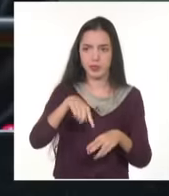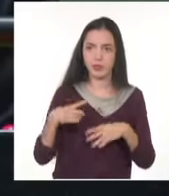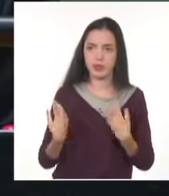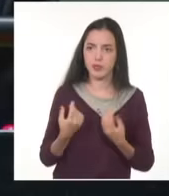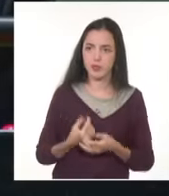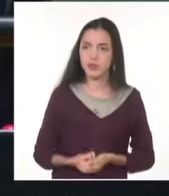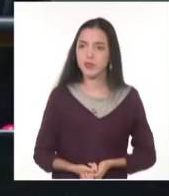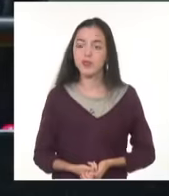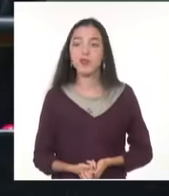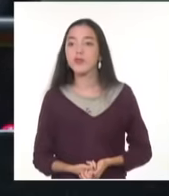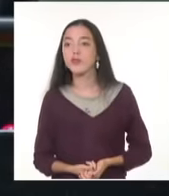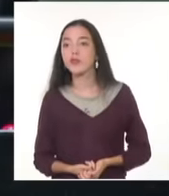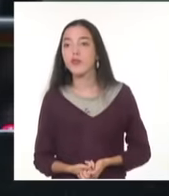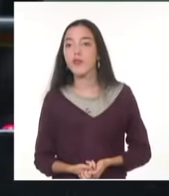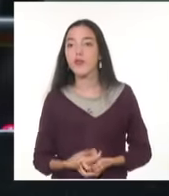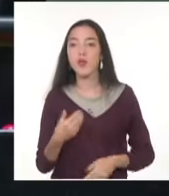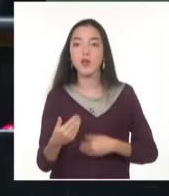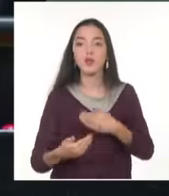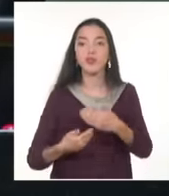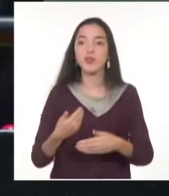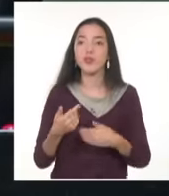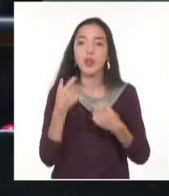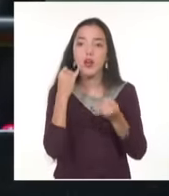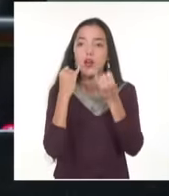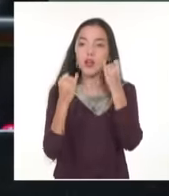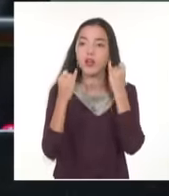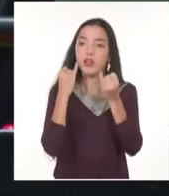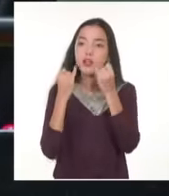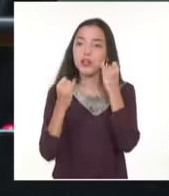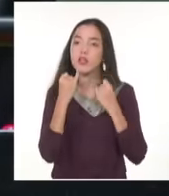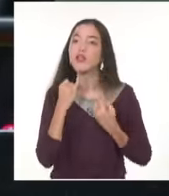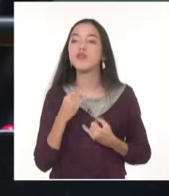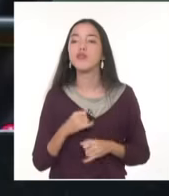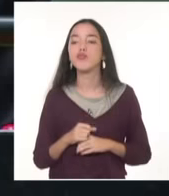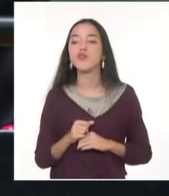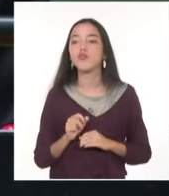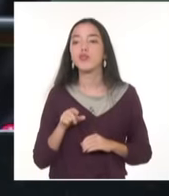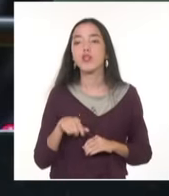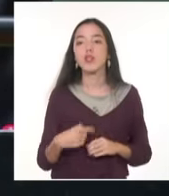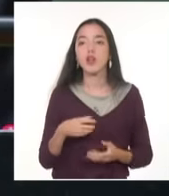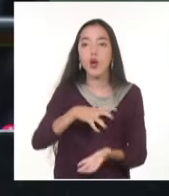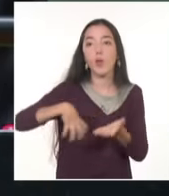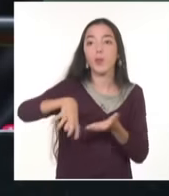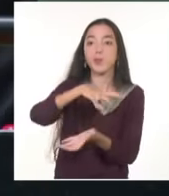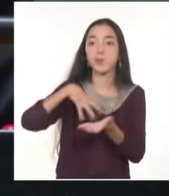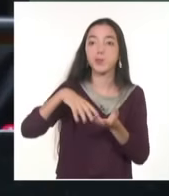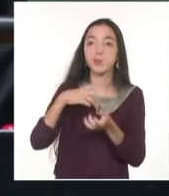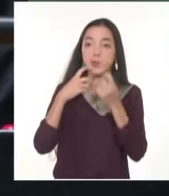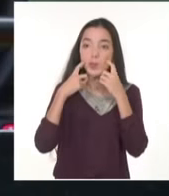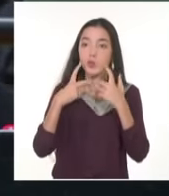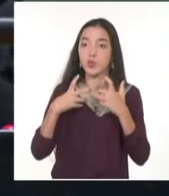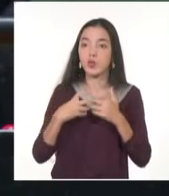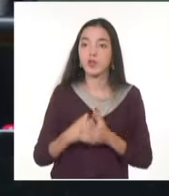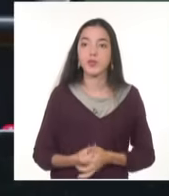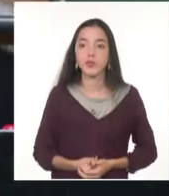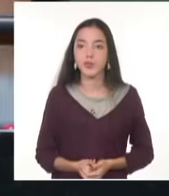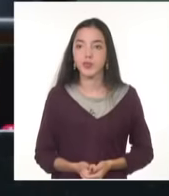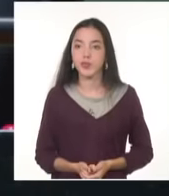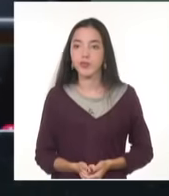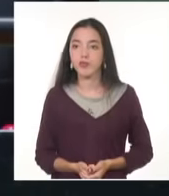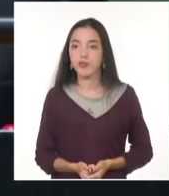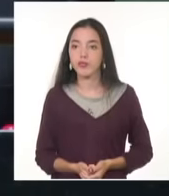de interés solo para un pequeño segmento élite. No representan de